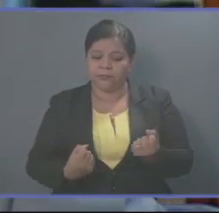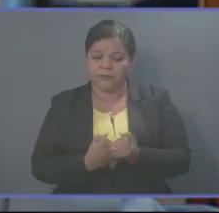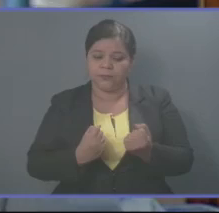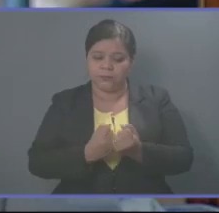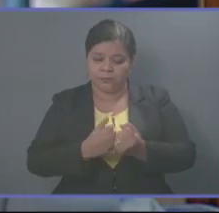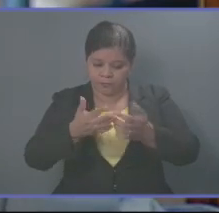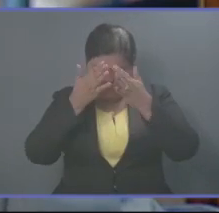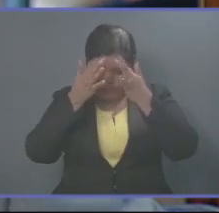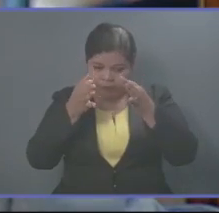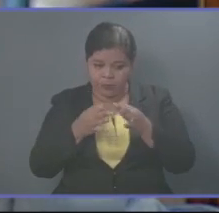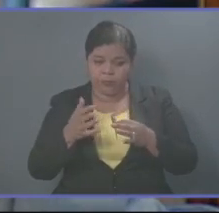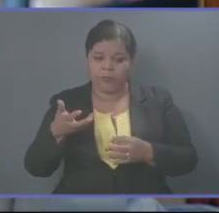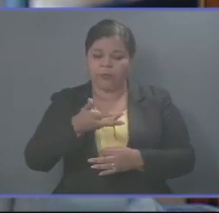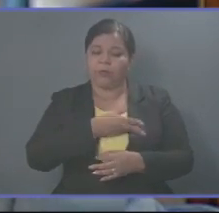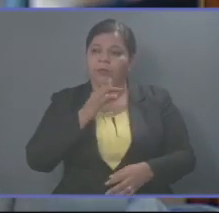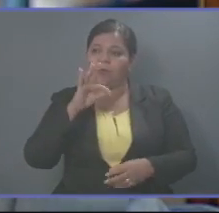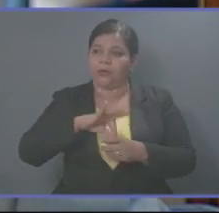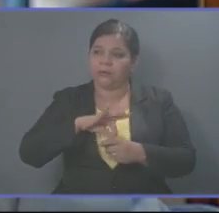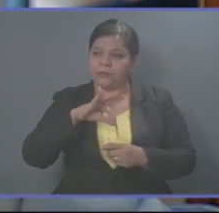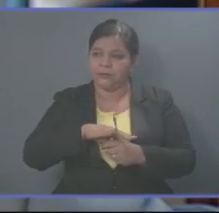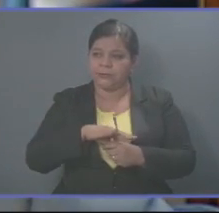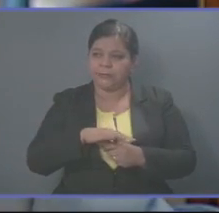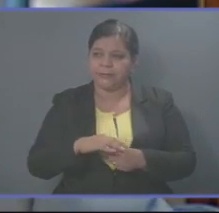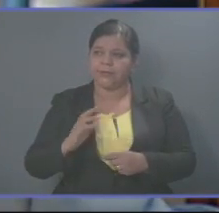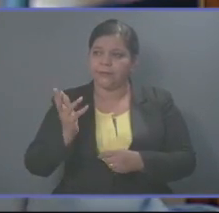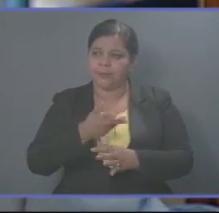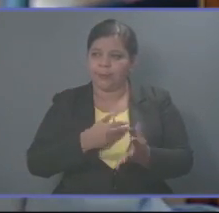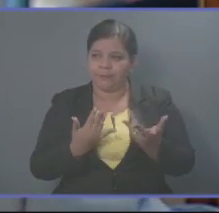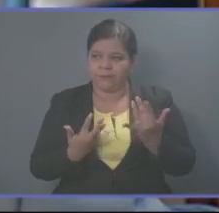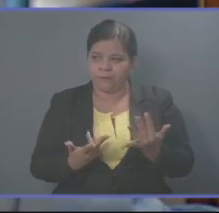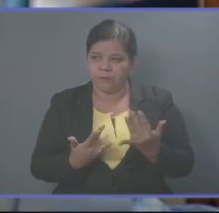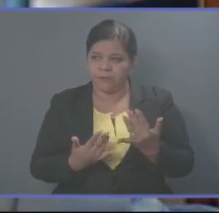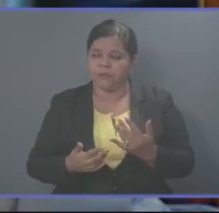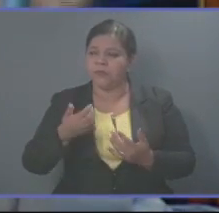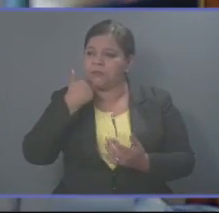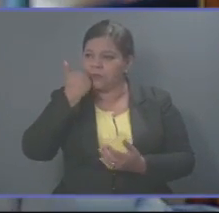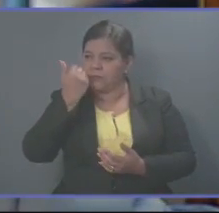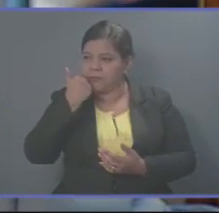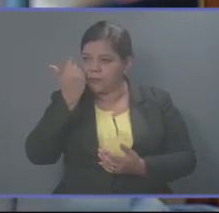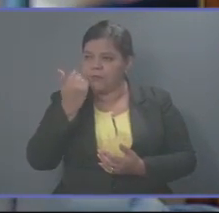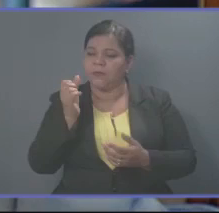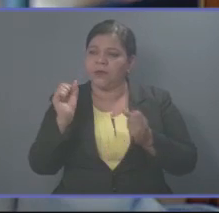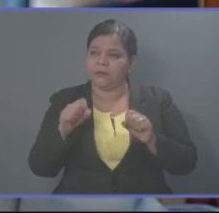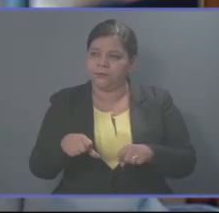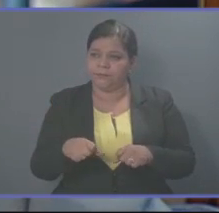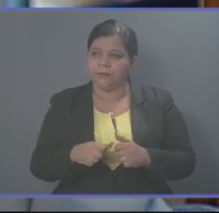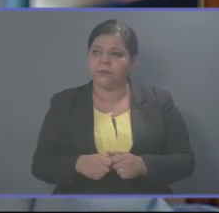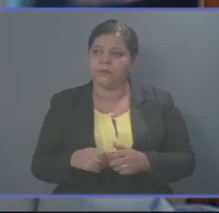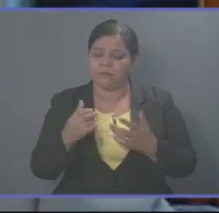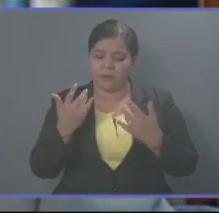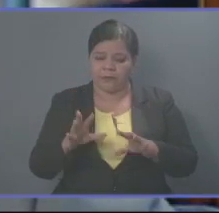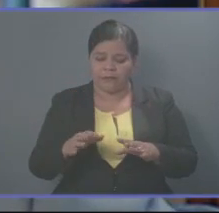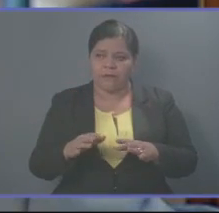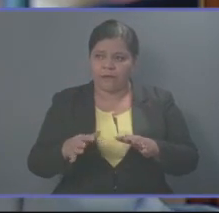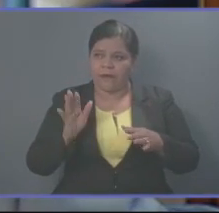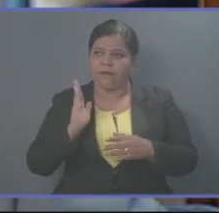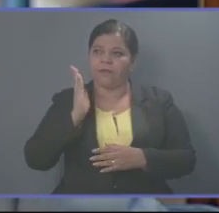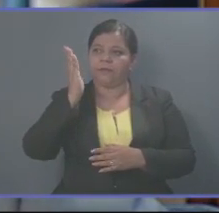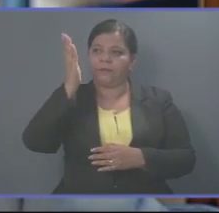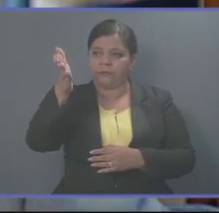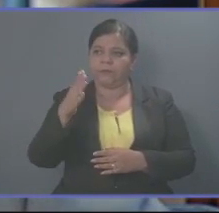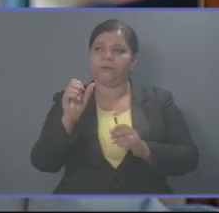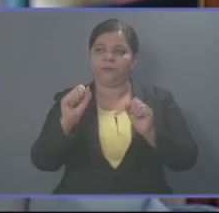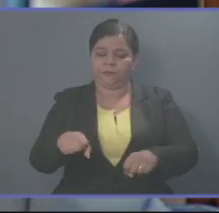dictámenes con nuestros votos y esperamos que estos jóvenes sean tomados en cuenta en un futuro